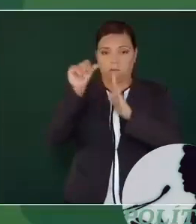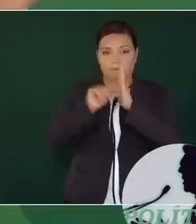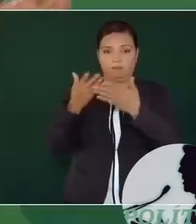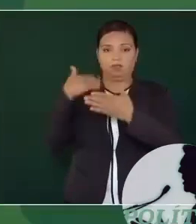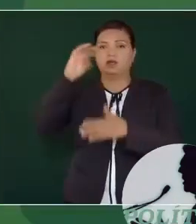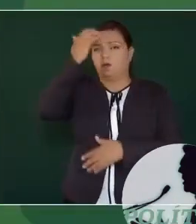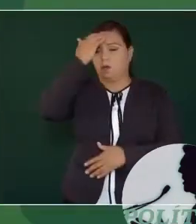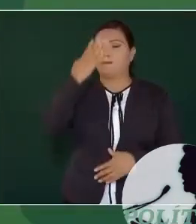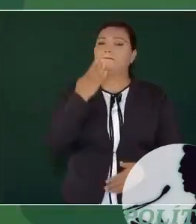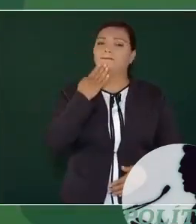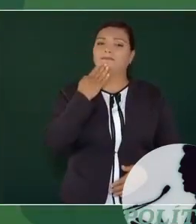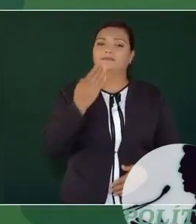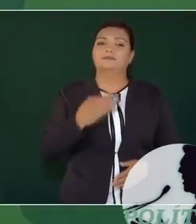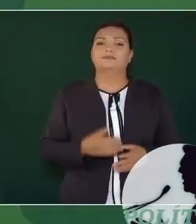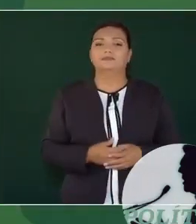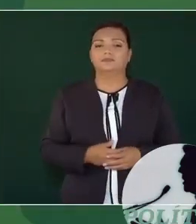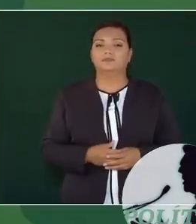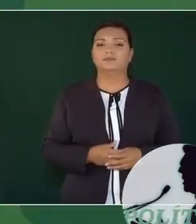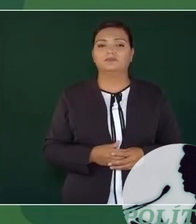los conozco muy bien.